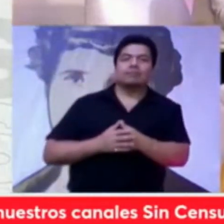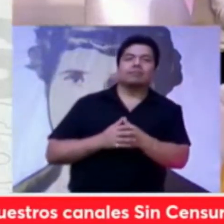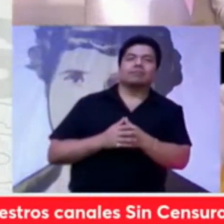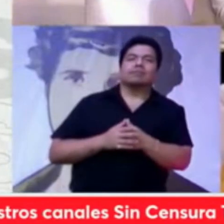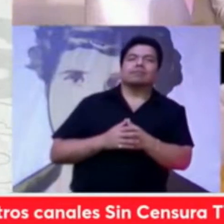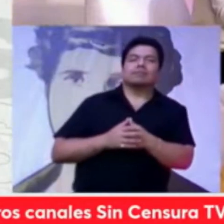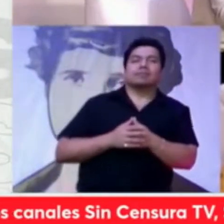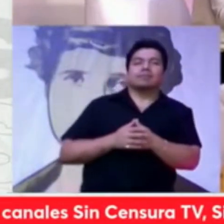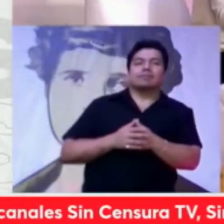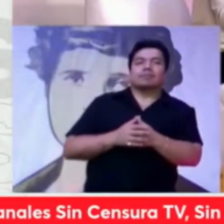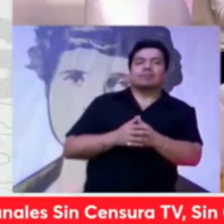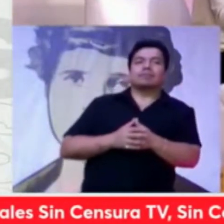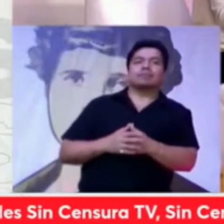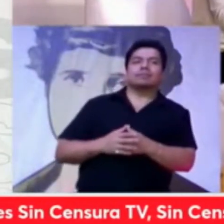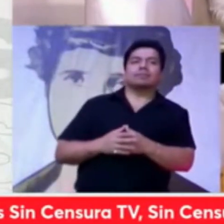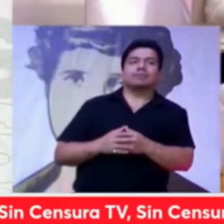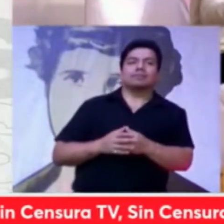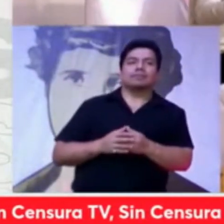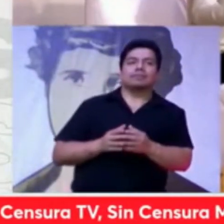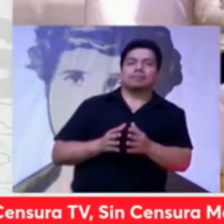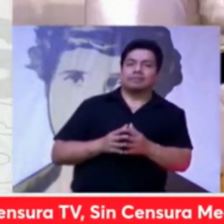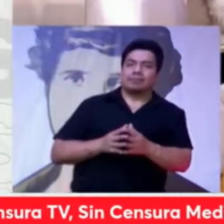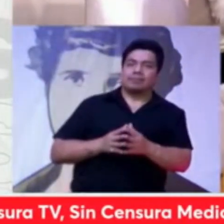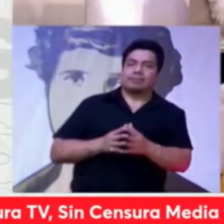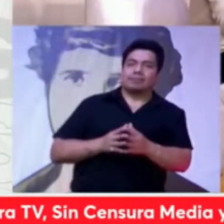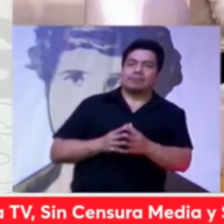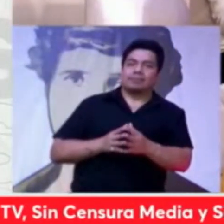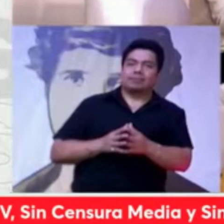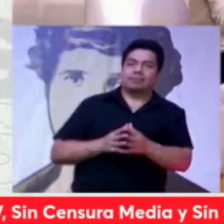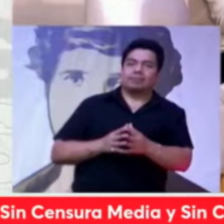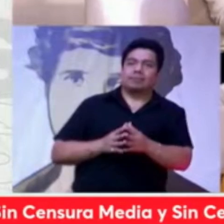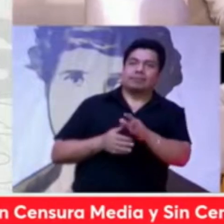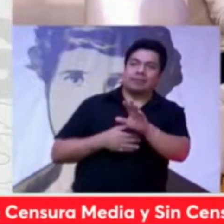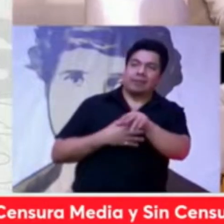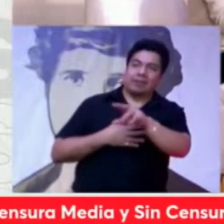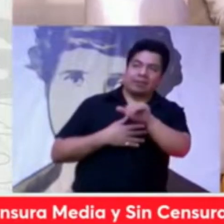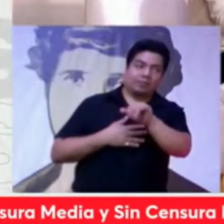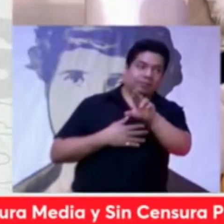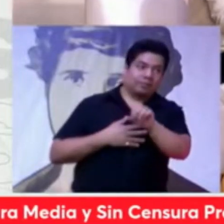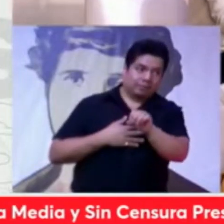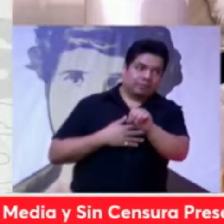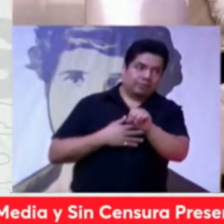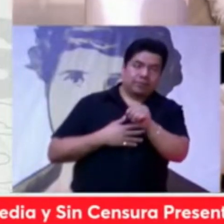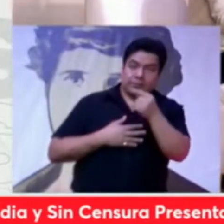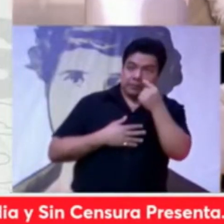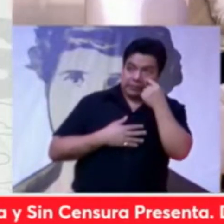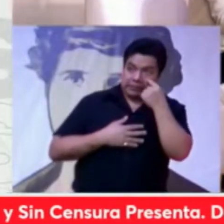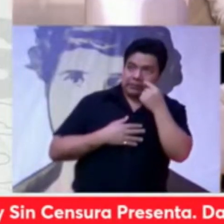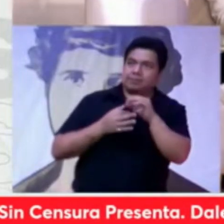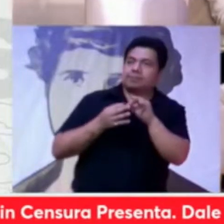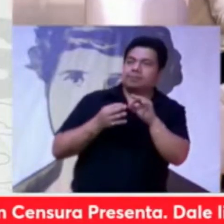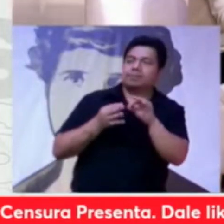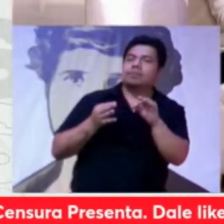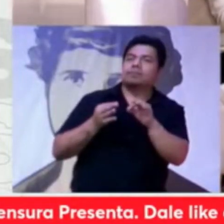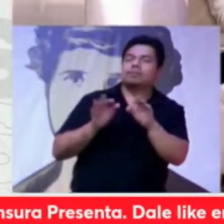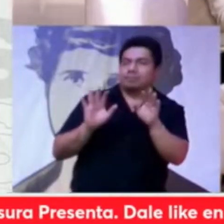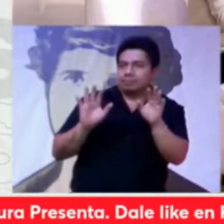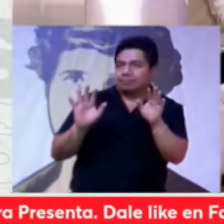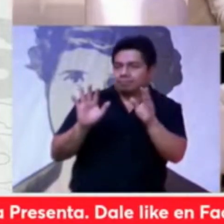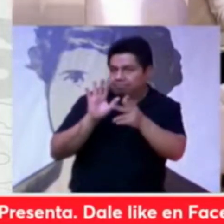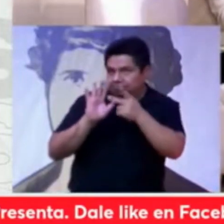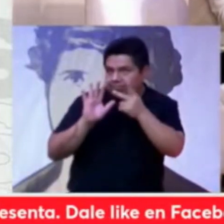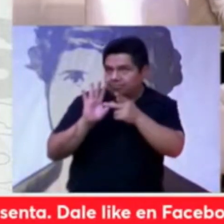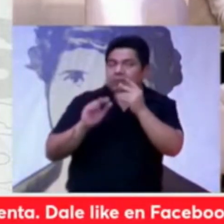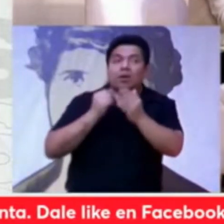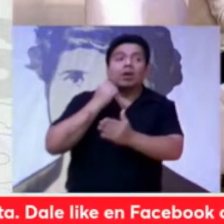eso Oye Jorge Armando Oye Jairo Yo lo único que le voy a reclamar